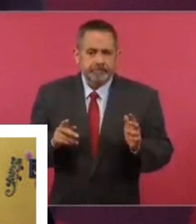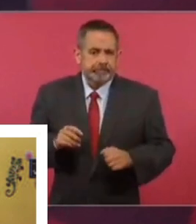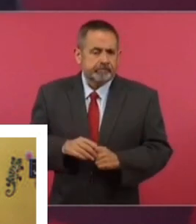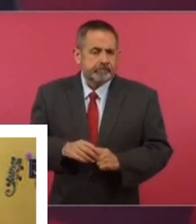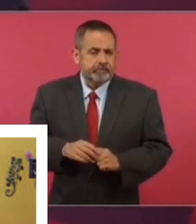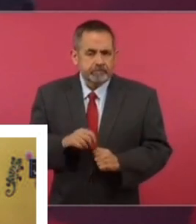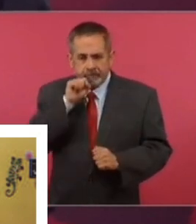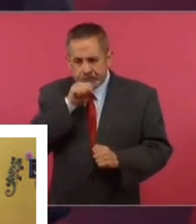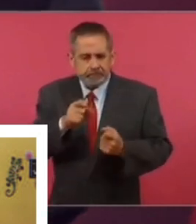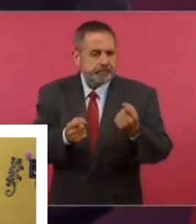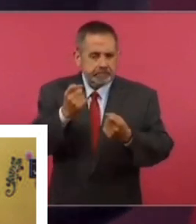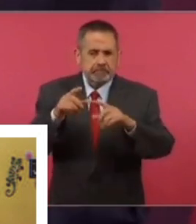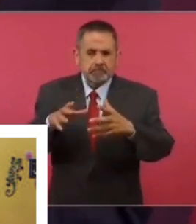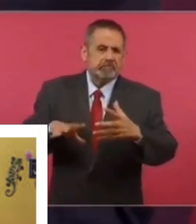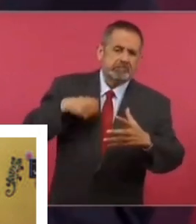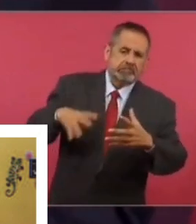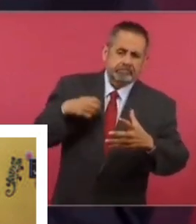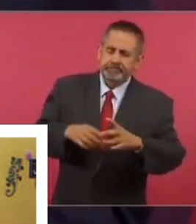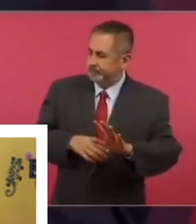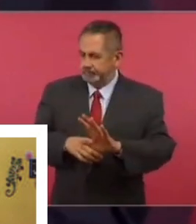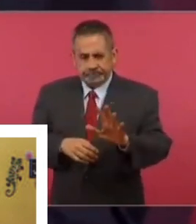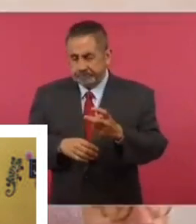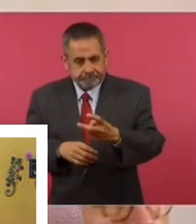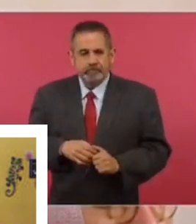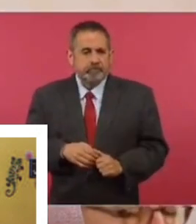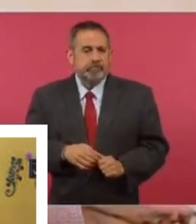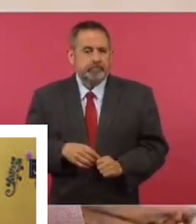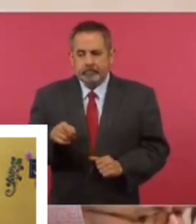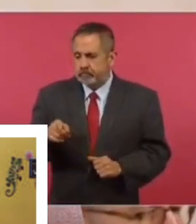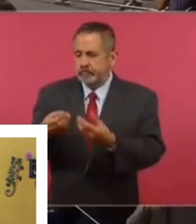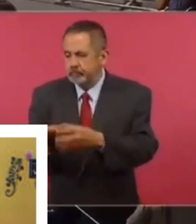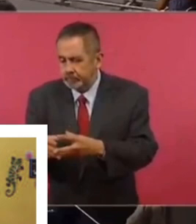también quienes abusan de